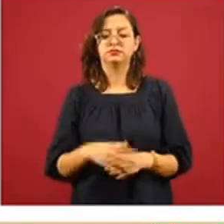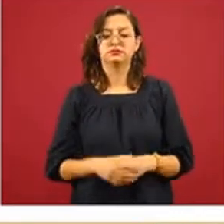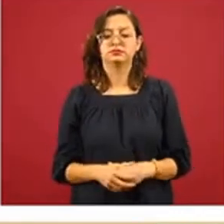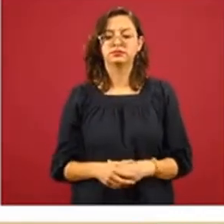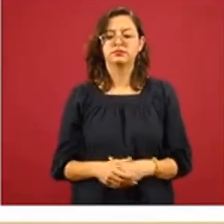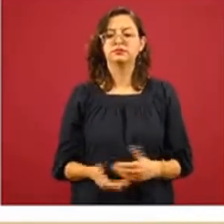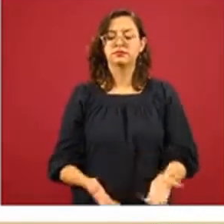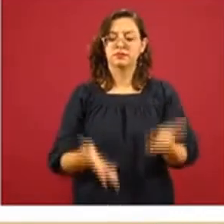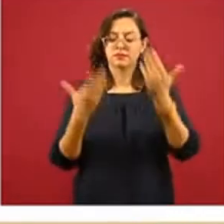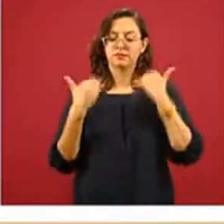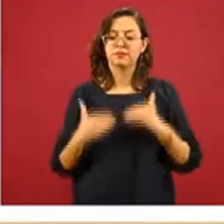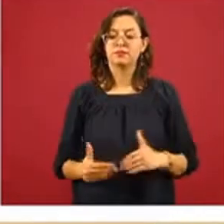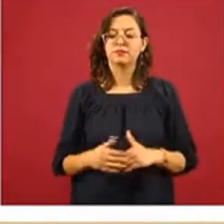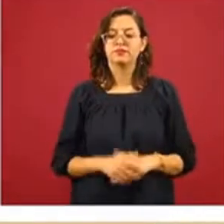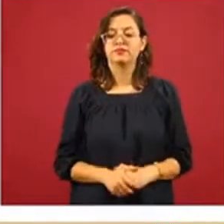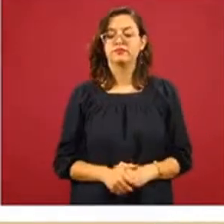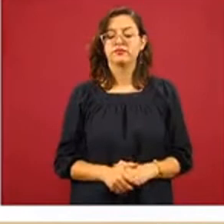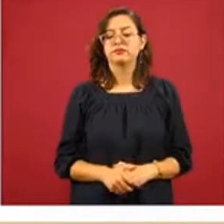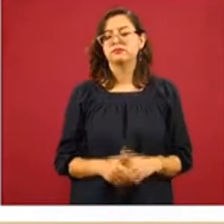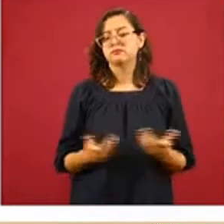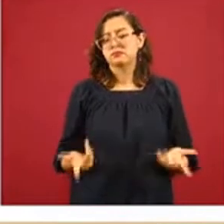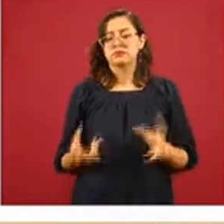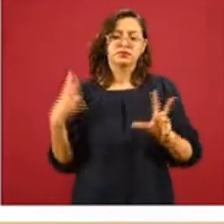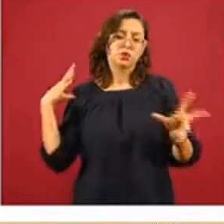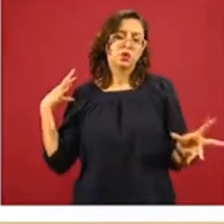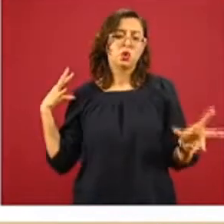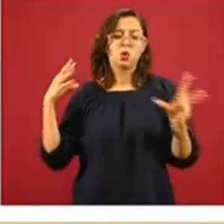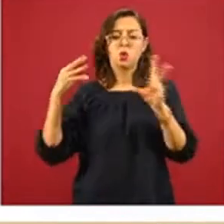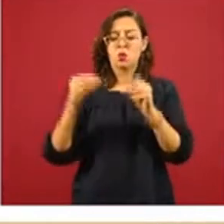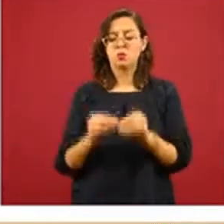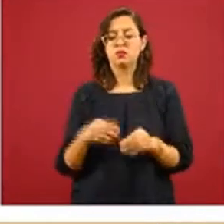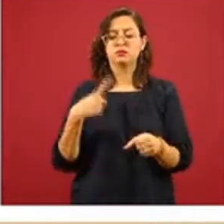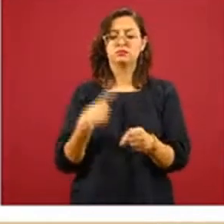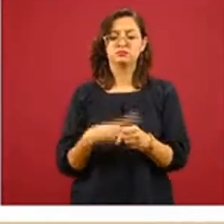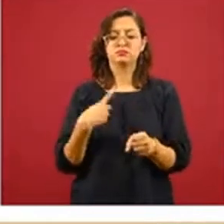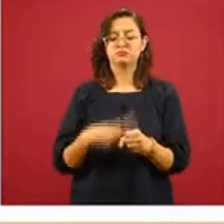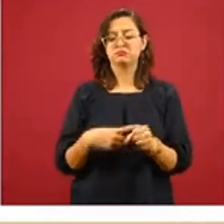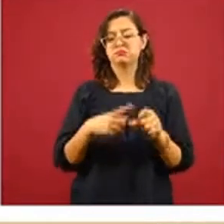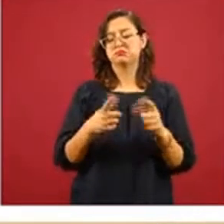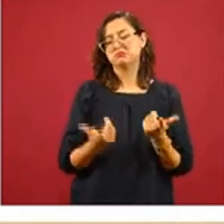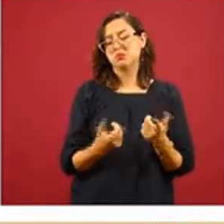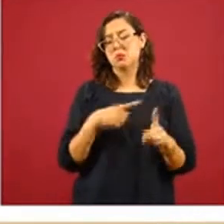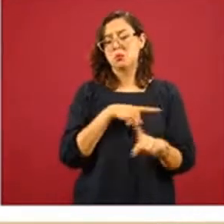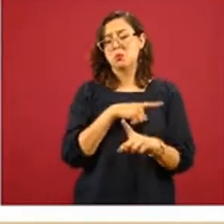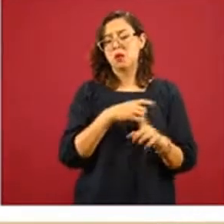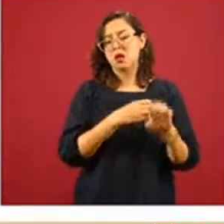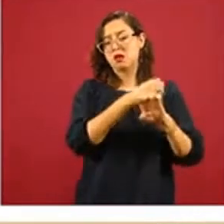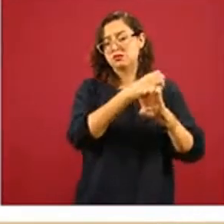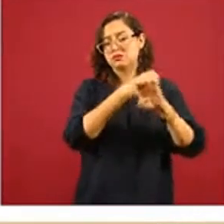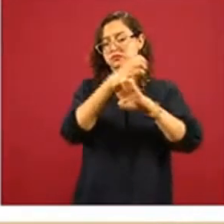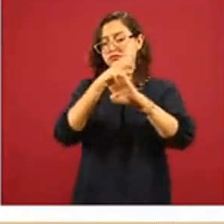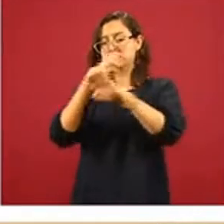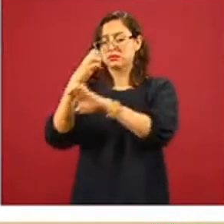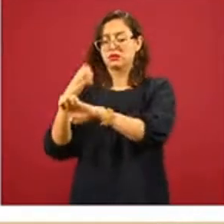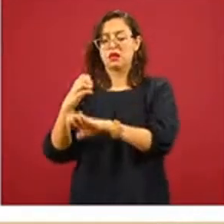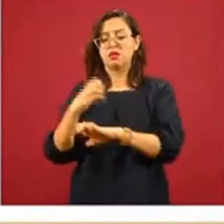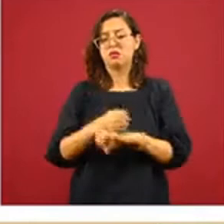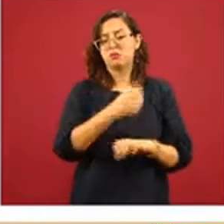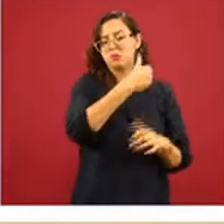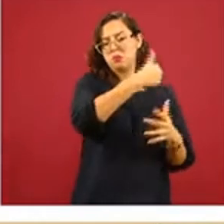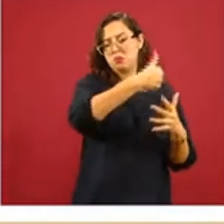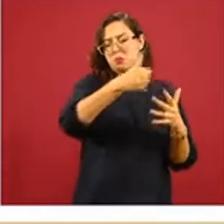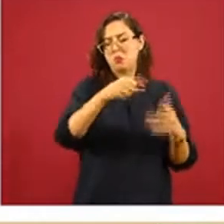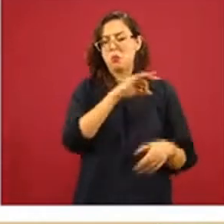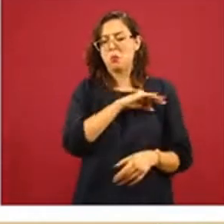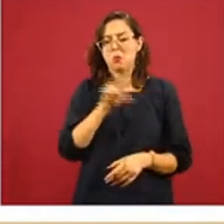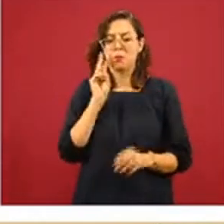siguiente diapositiva, va a ser la distribución de la carga acumulada hasta el momento. Podemos verla por entidad federativa y tenemos